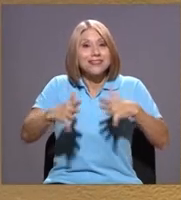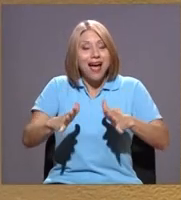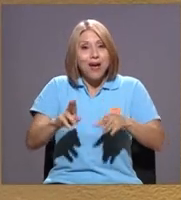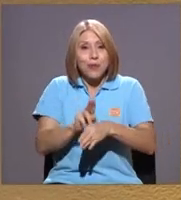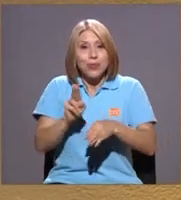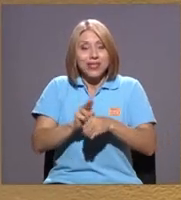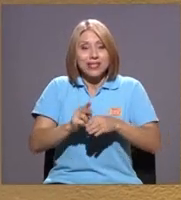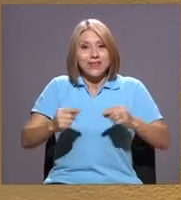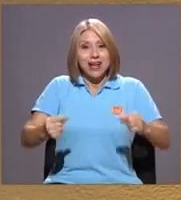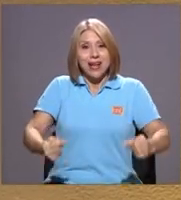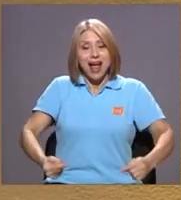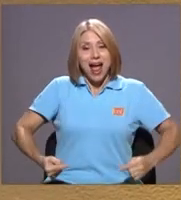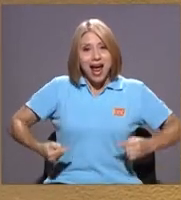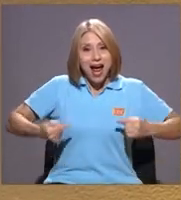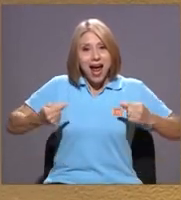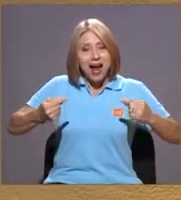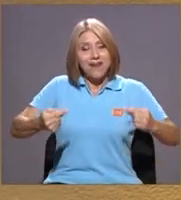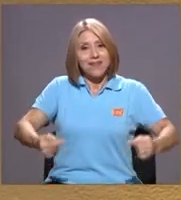y